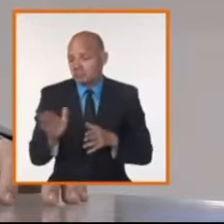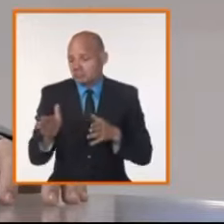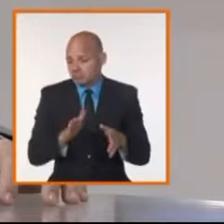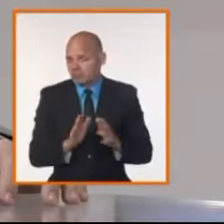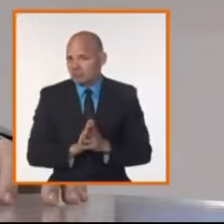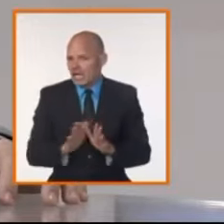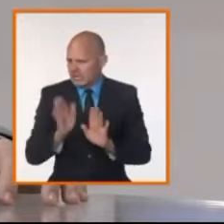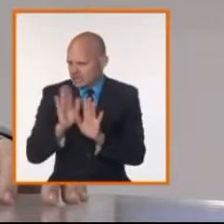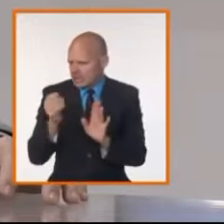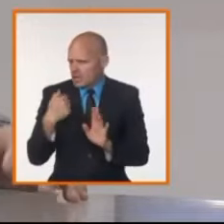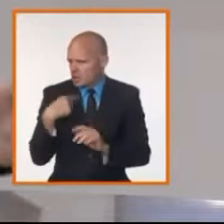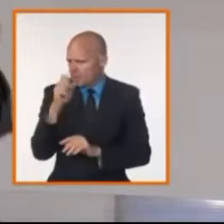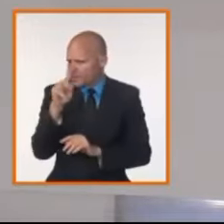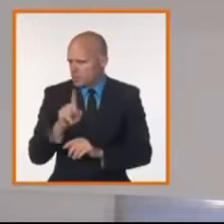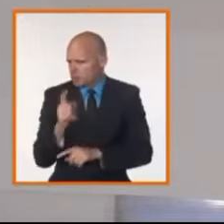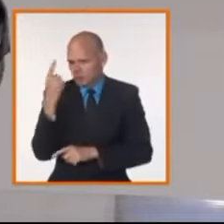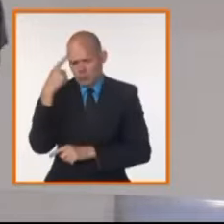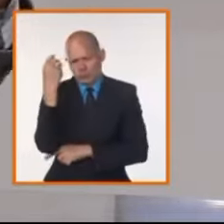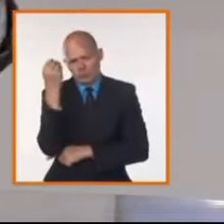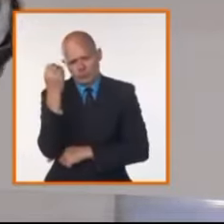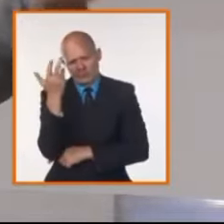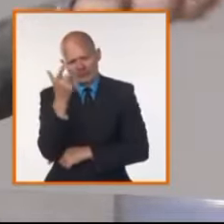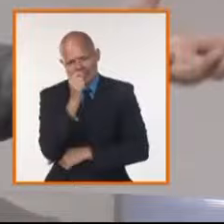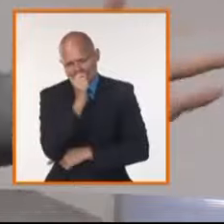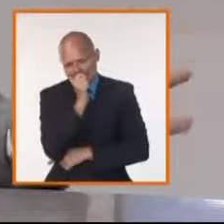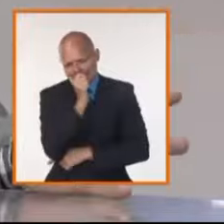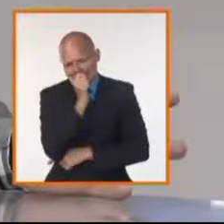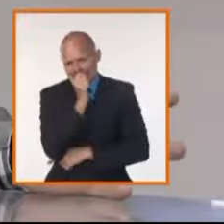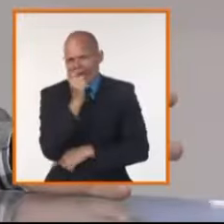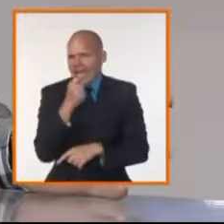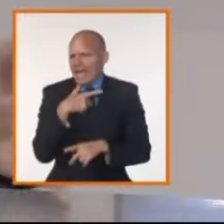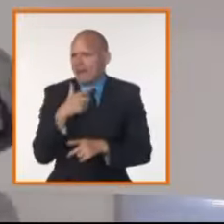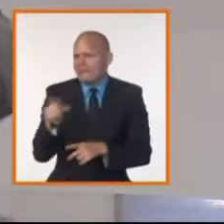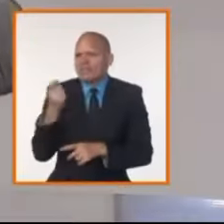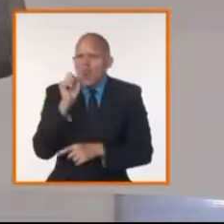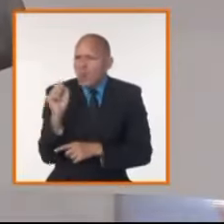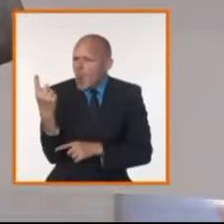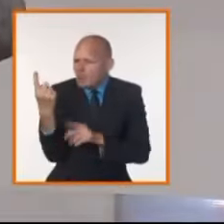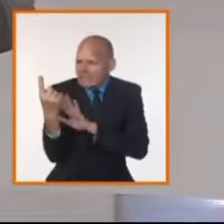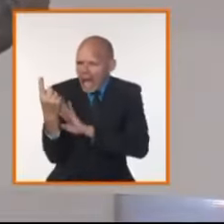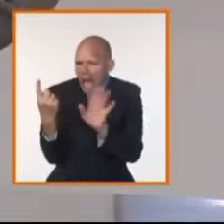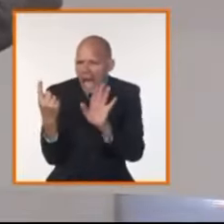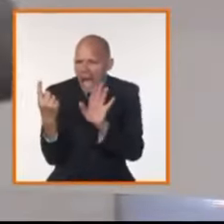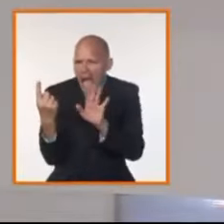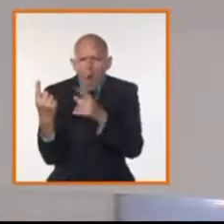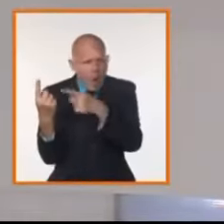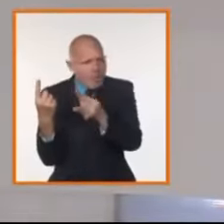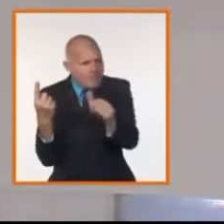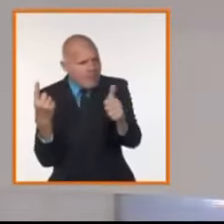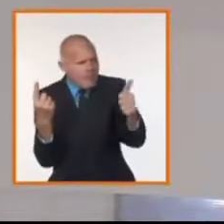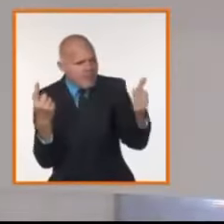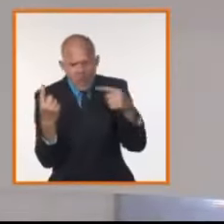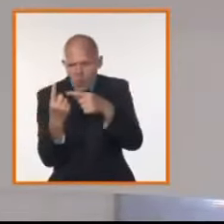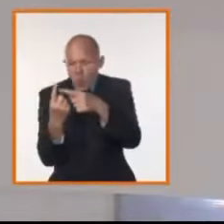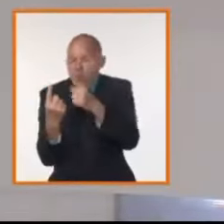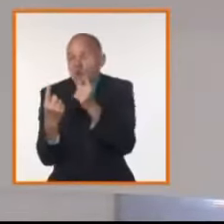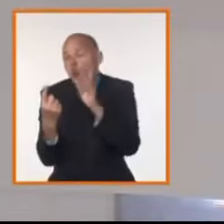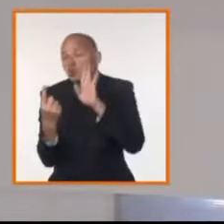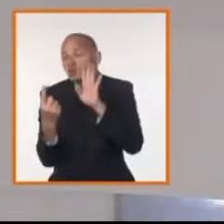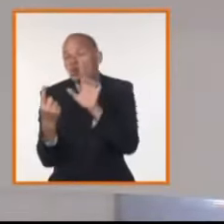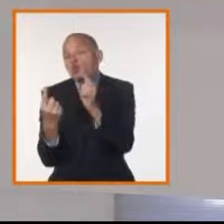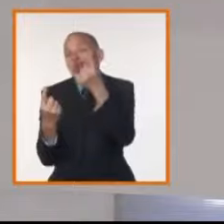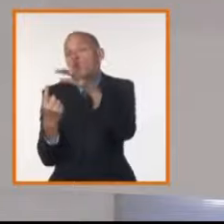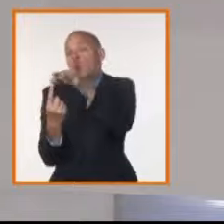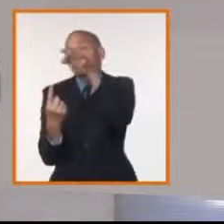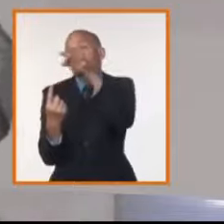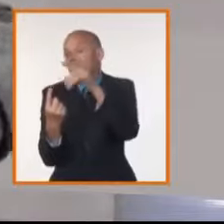a Ana Teresa eh es esto un caso aislado o sea o este hombre Se involucra en estas cuestiones porque bueno es